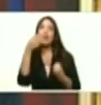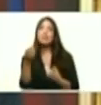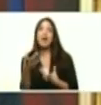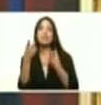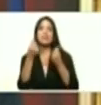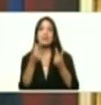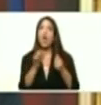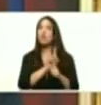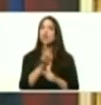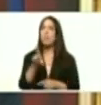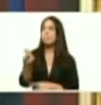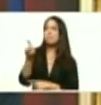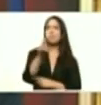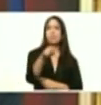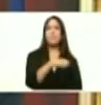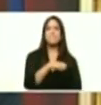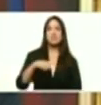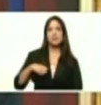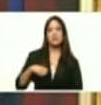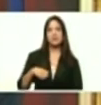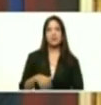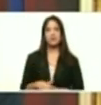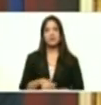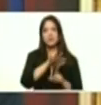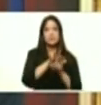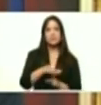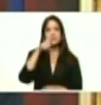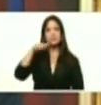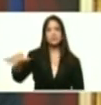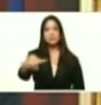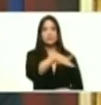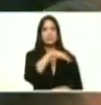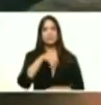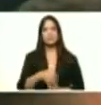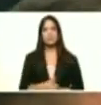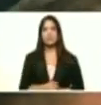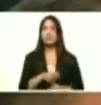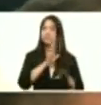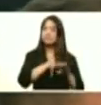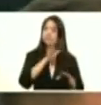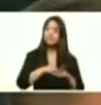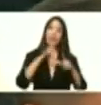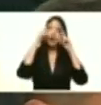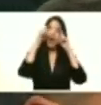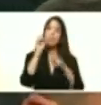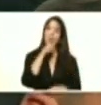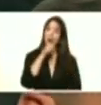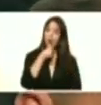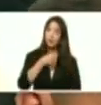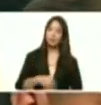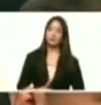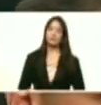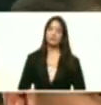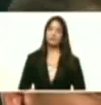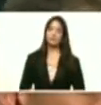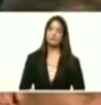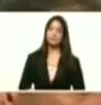país, no para privatizar y masacrar a un pueblo. Ramos Alup, para que lo sepáis.